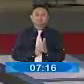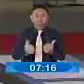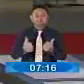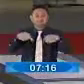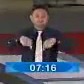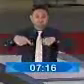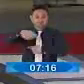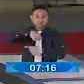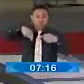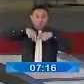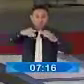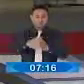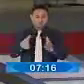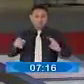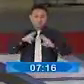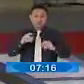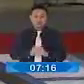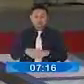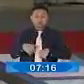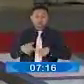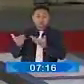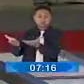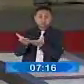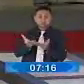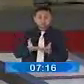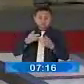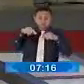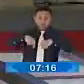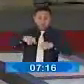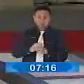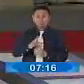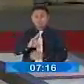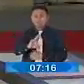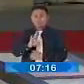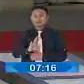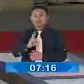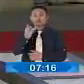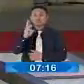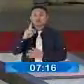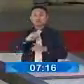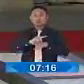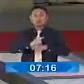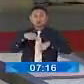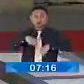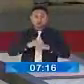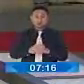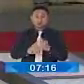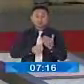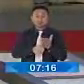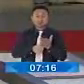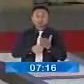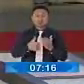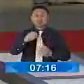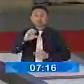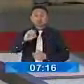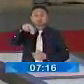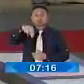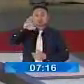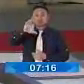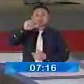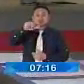Muy bien, y estamos de vuelta acá en el Comercio TV. Es tiempo de recibir a las 7 de la mañana y 16 minutos al ministro Iván Ontaneda, el ministro de Producción,